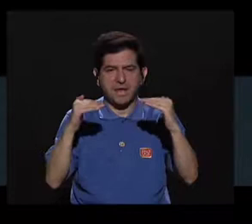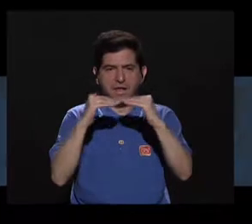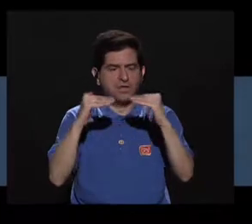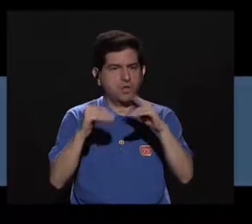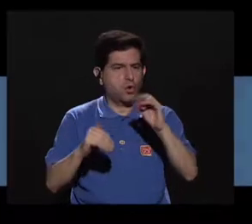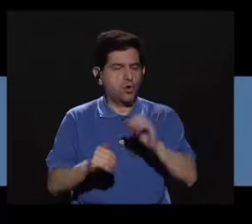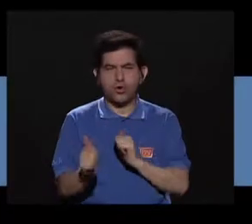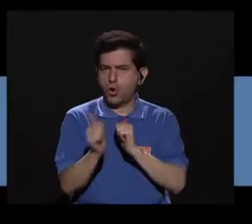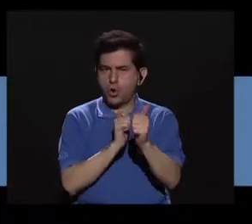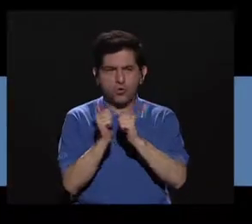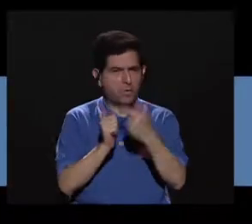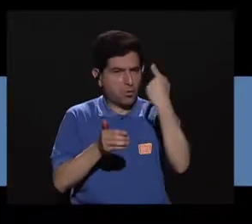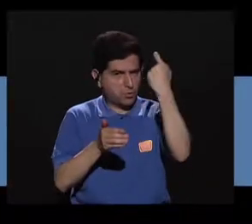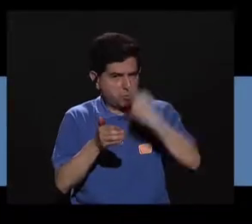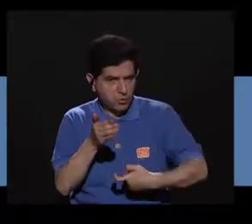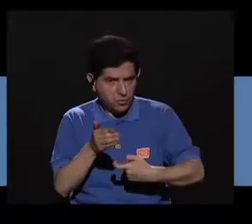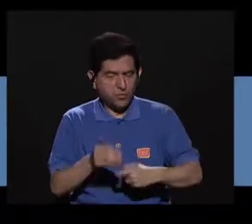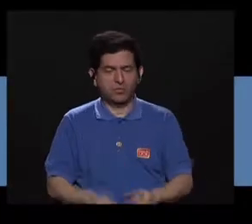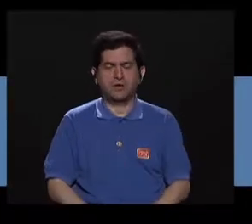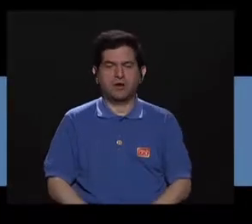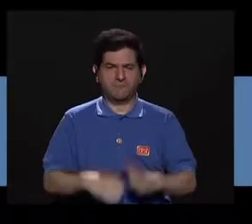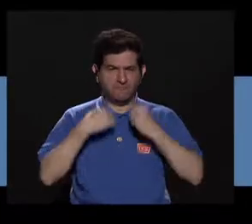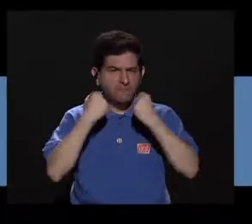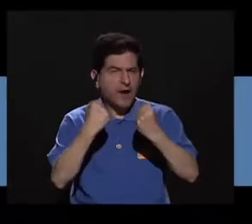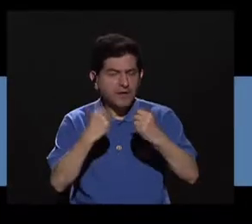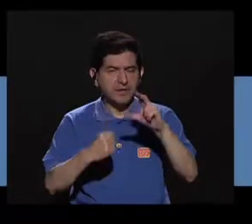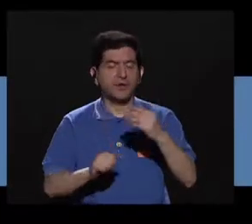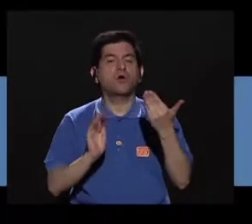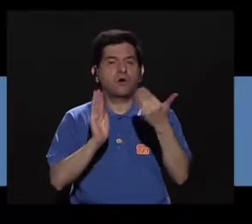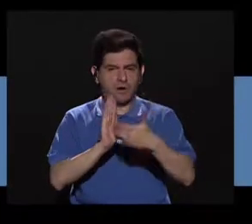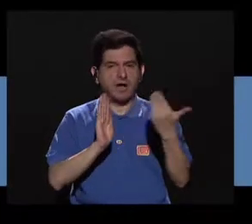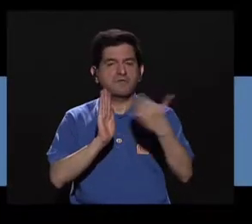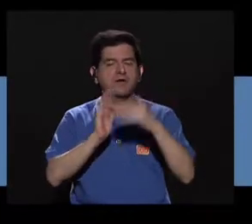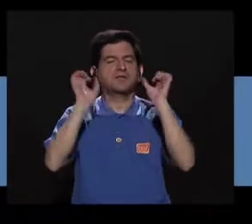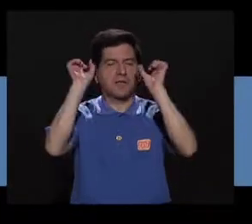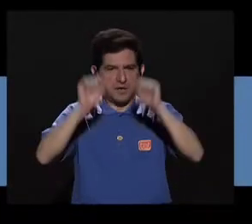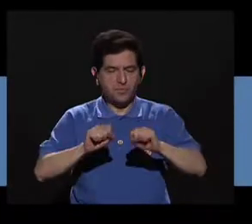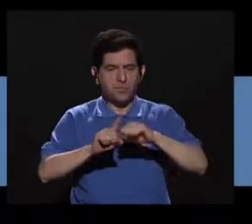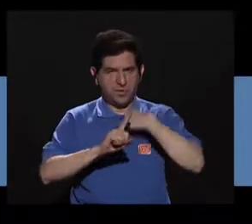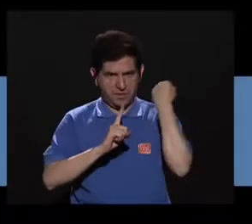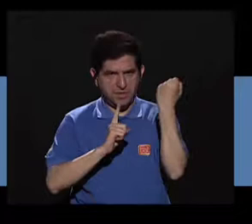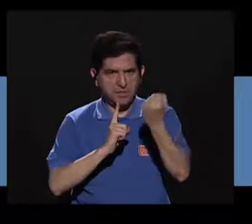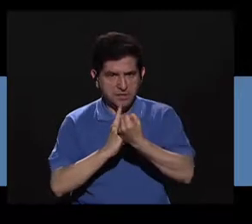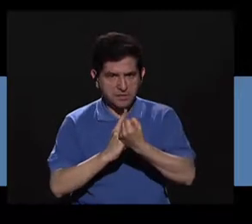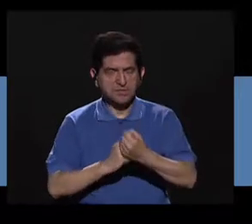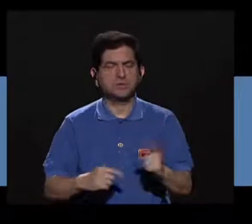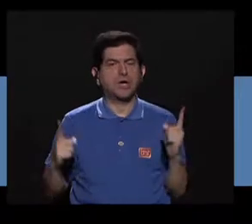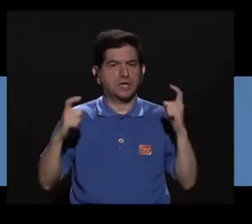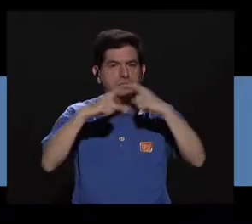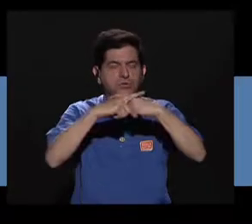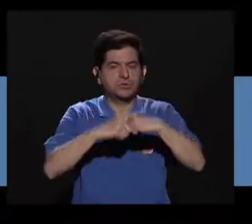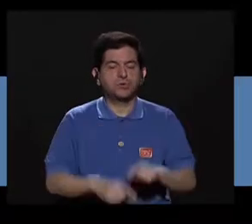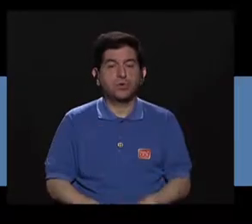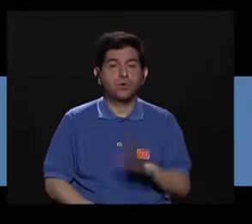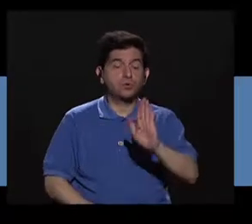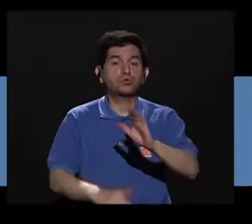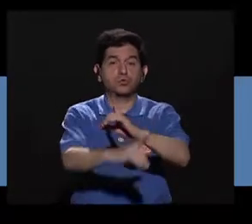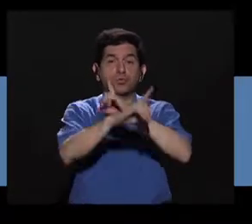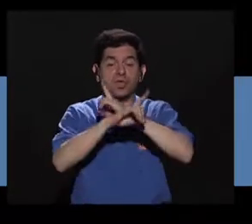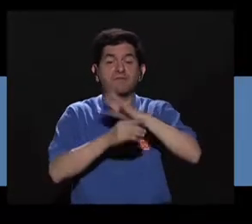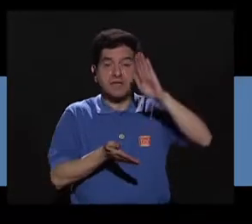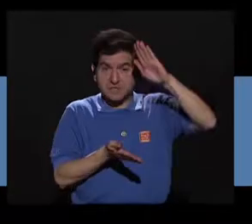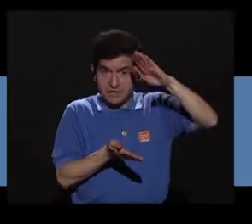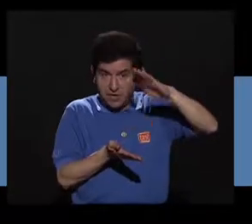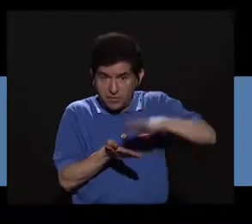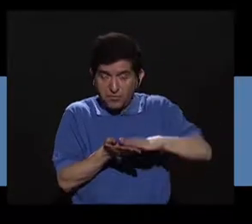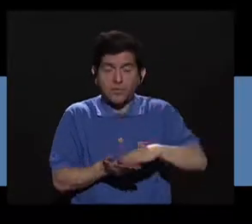moderadamente, no en deporte extremo, en actividad física extrema, porque eso sí puede exponerlo a una situación complicada, porque sus defensas